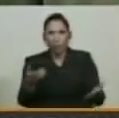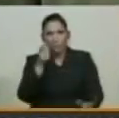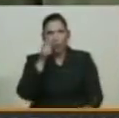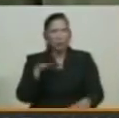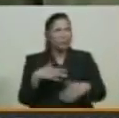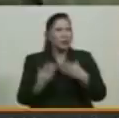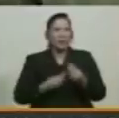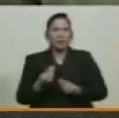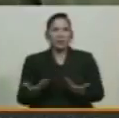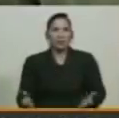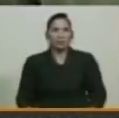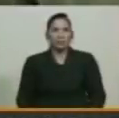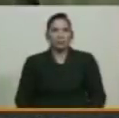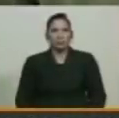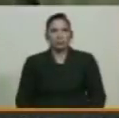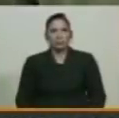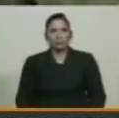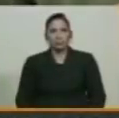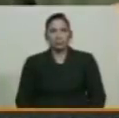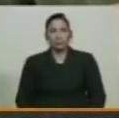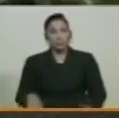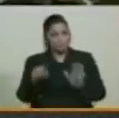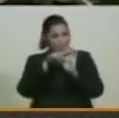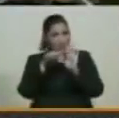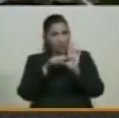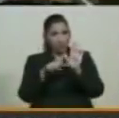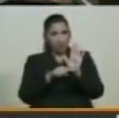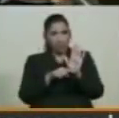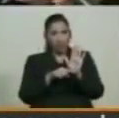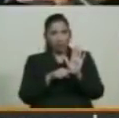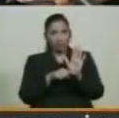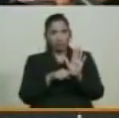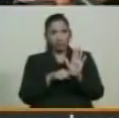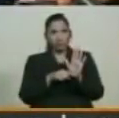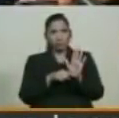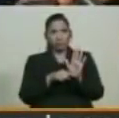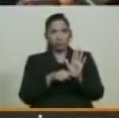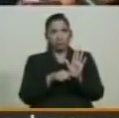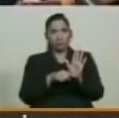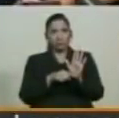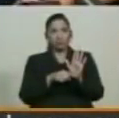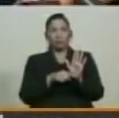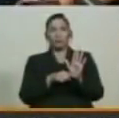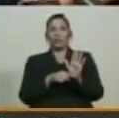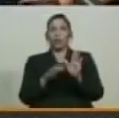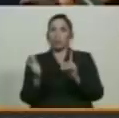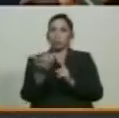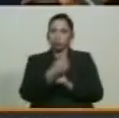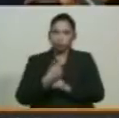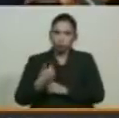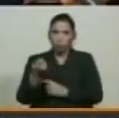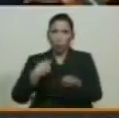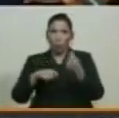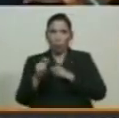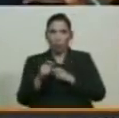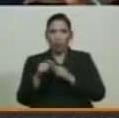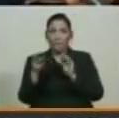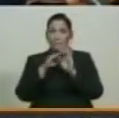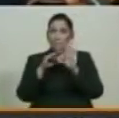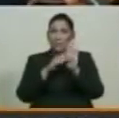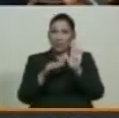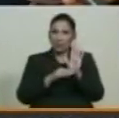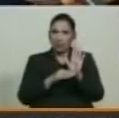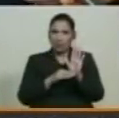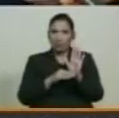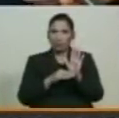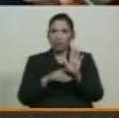procede? Dentro de las medidas, con los delitos en lo que tiene que ver con acaparamiento, contrabando, las medidas que establece